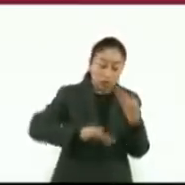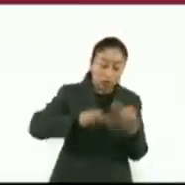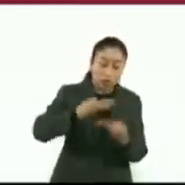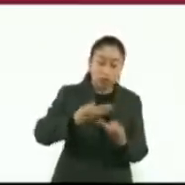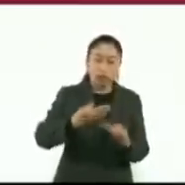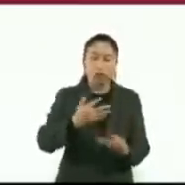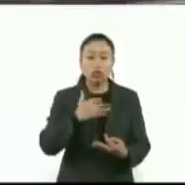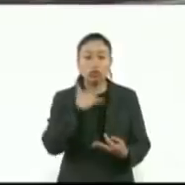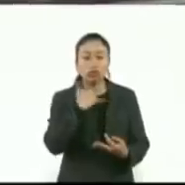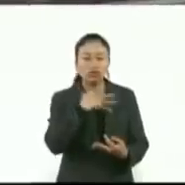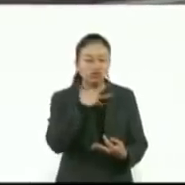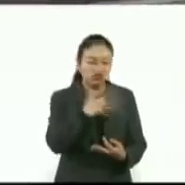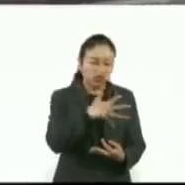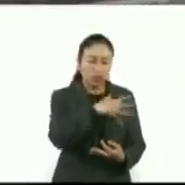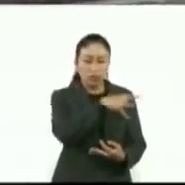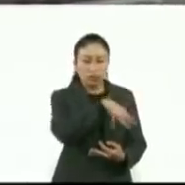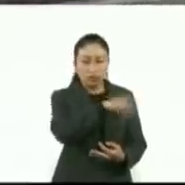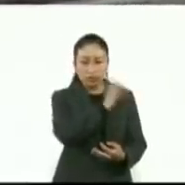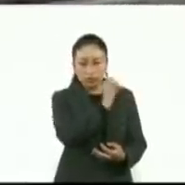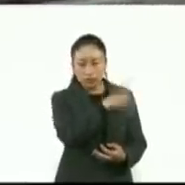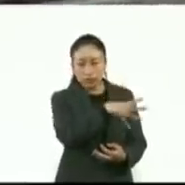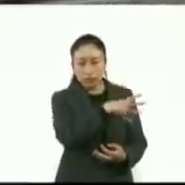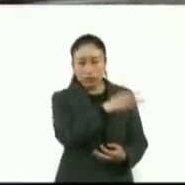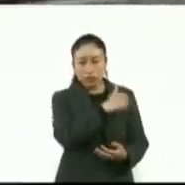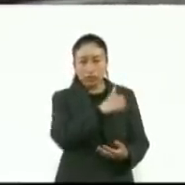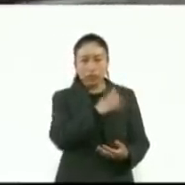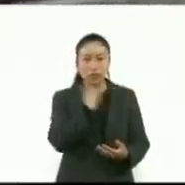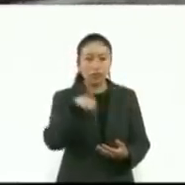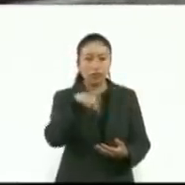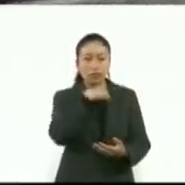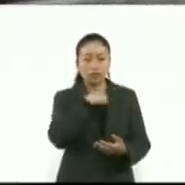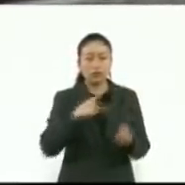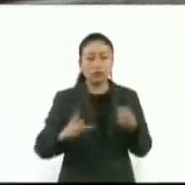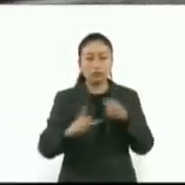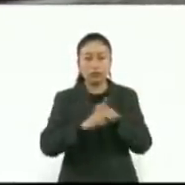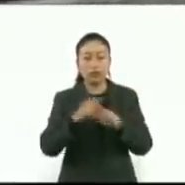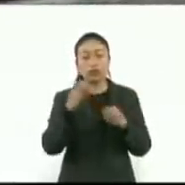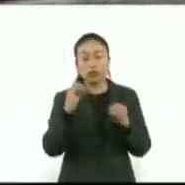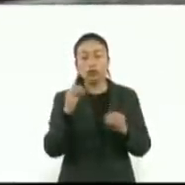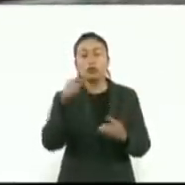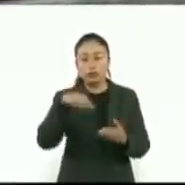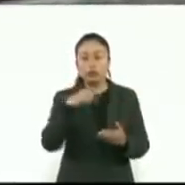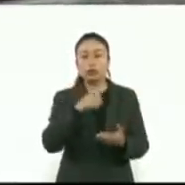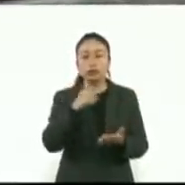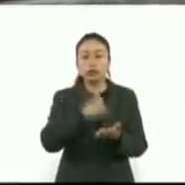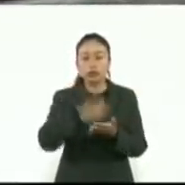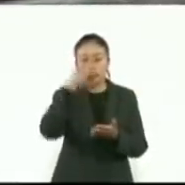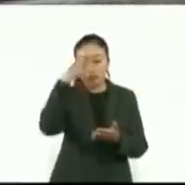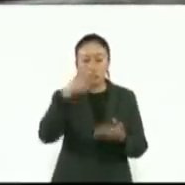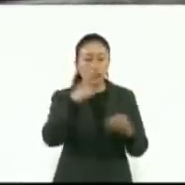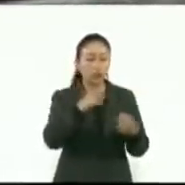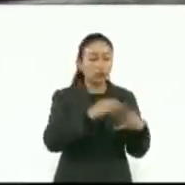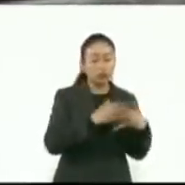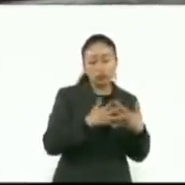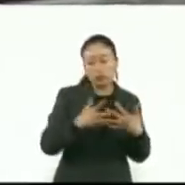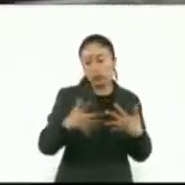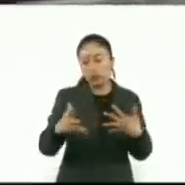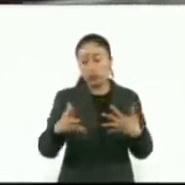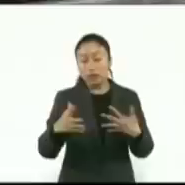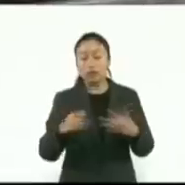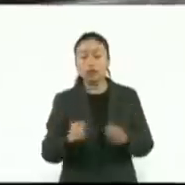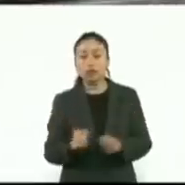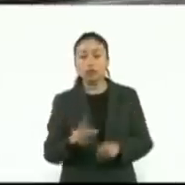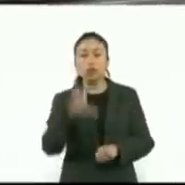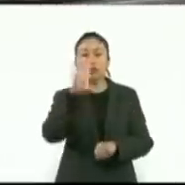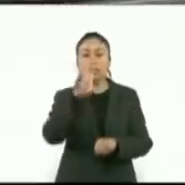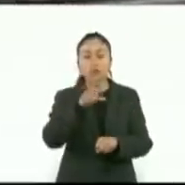de nuestro país, de la Ciudad de México, se hiciera a través de estos procesos, permitiría